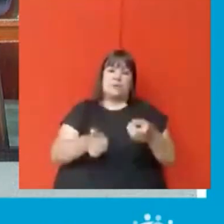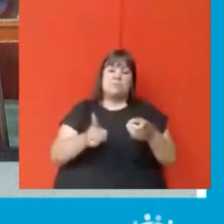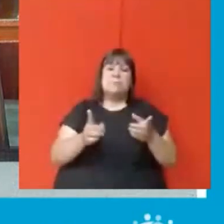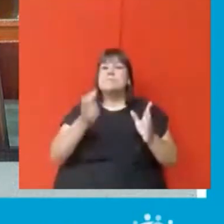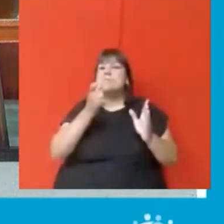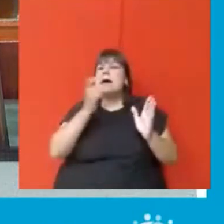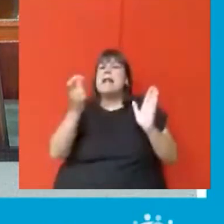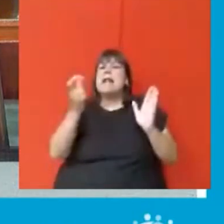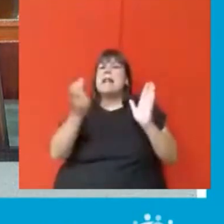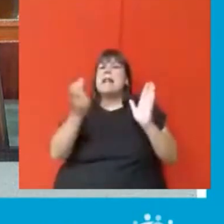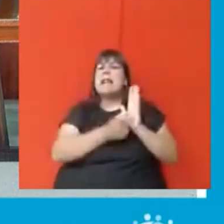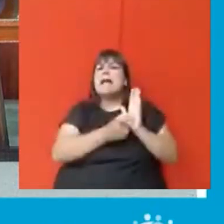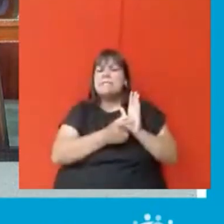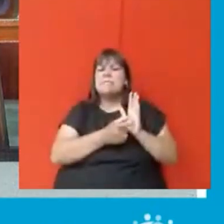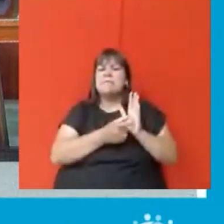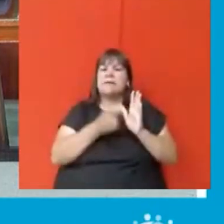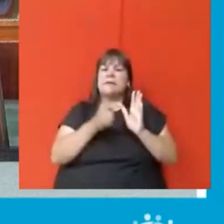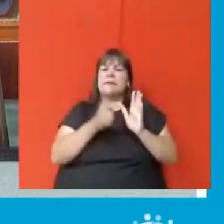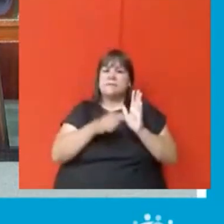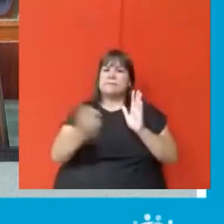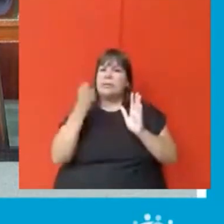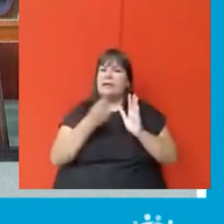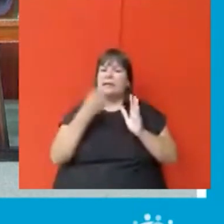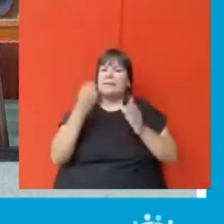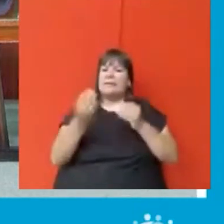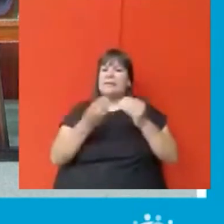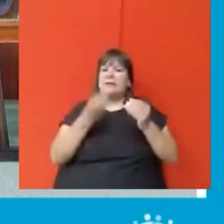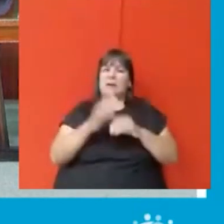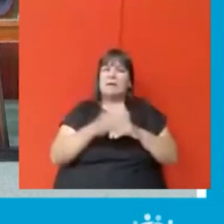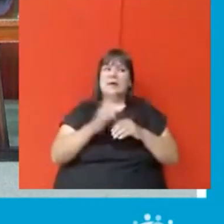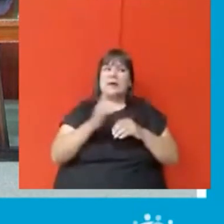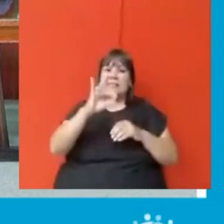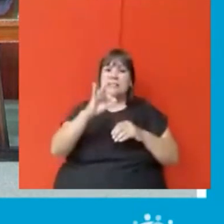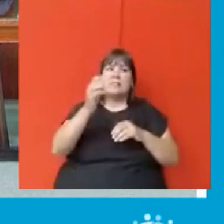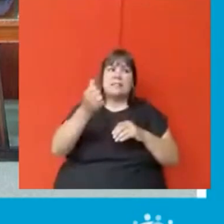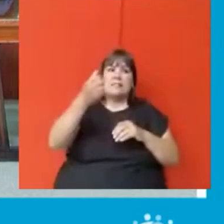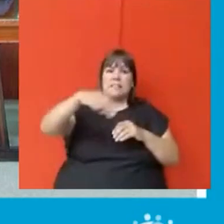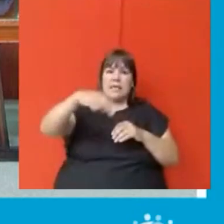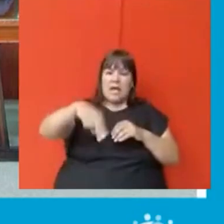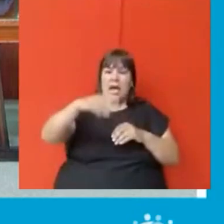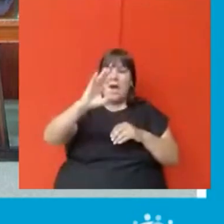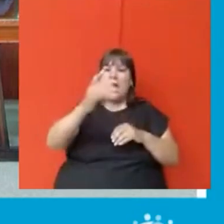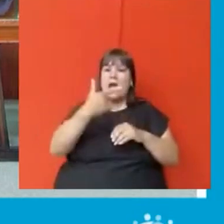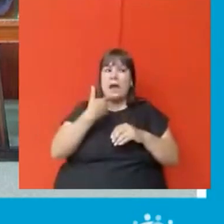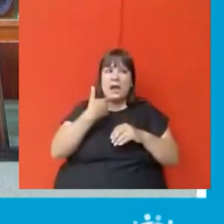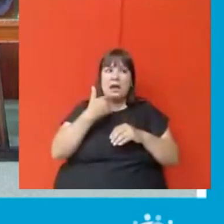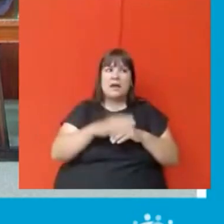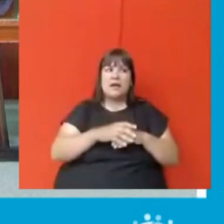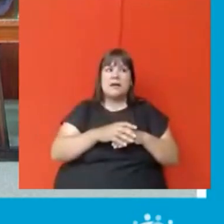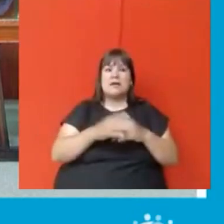fundamentalmente daños que pueden ser físicos, psicológicos, violaciones de derechos, en cualquier